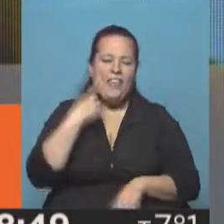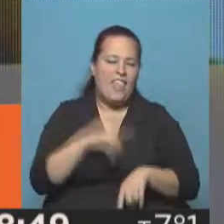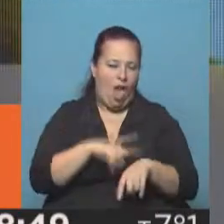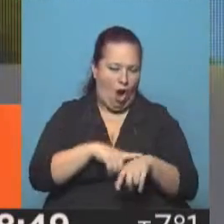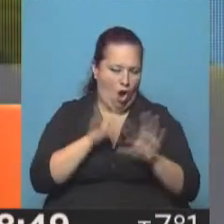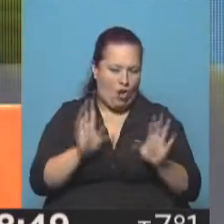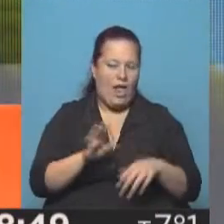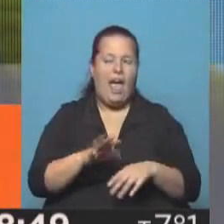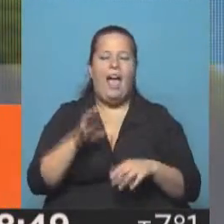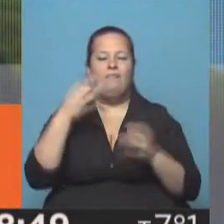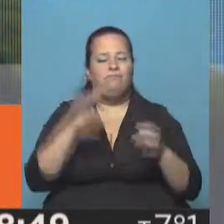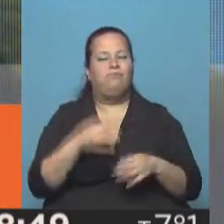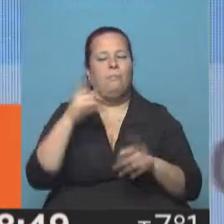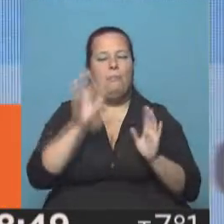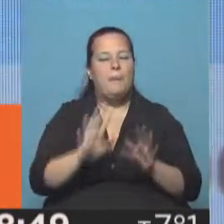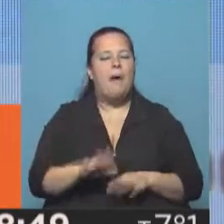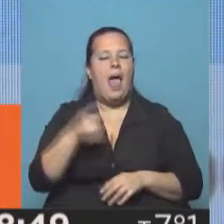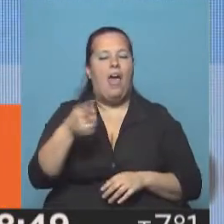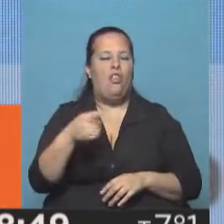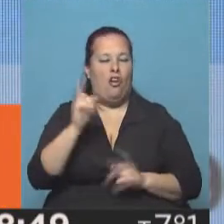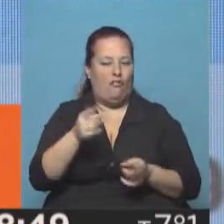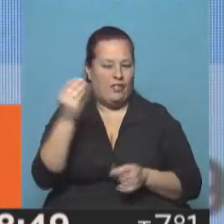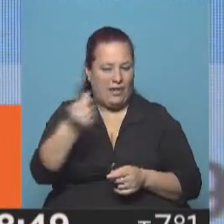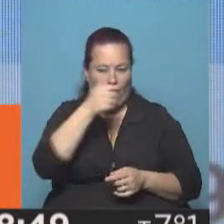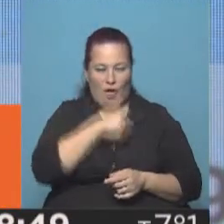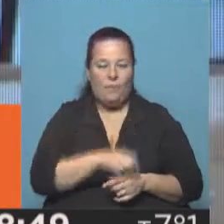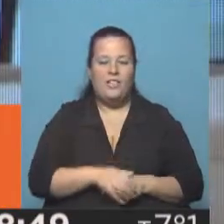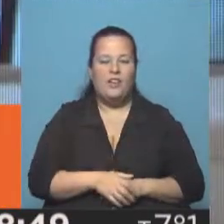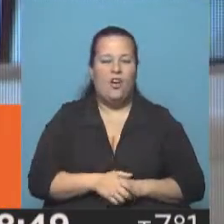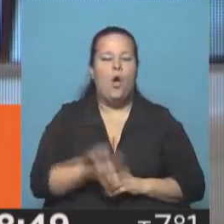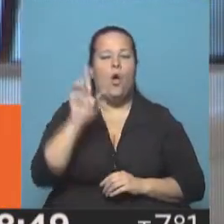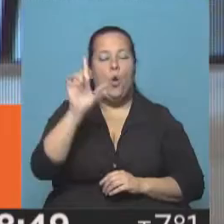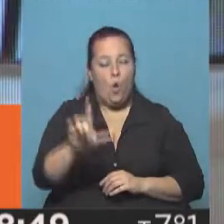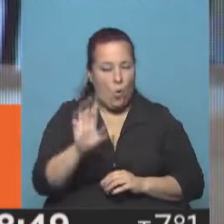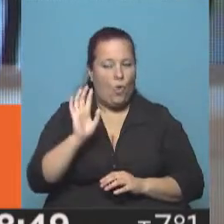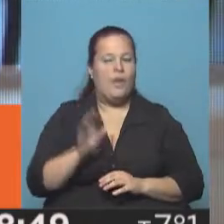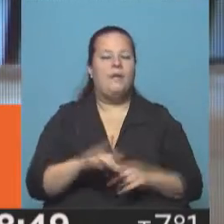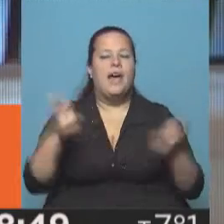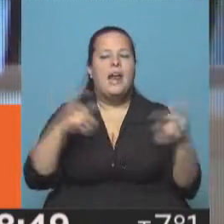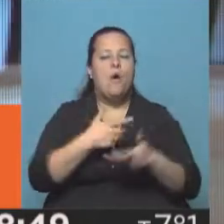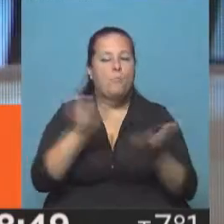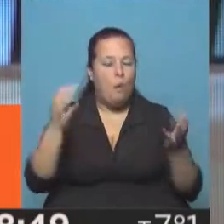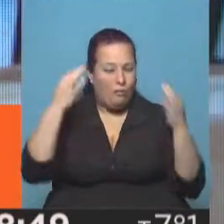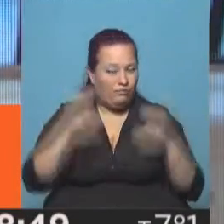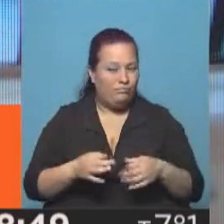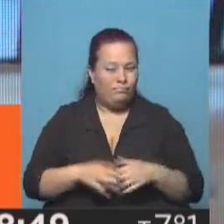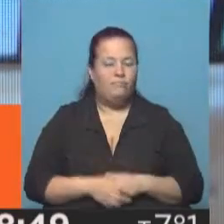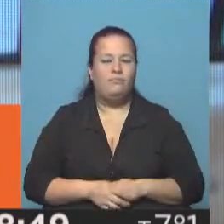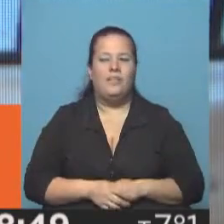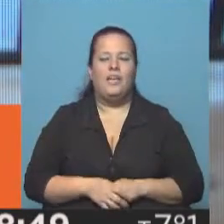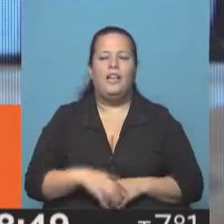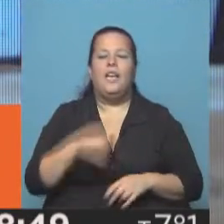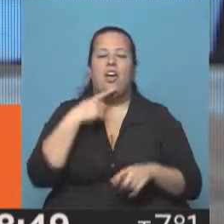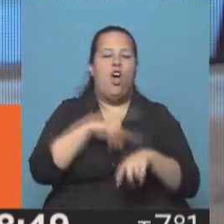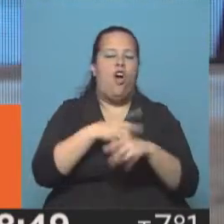digamos técnicamente en preparaban para que pueda dividir el sábado domingo y el lunes la audiencia pública en realidad tiene una hora